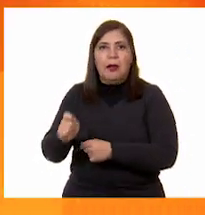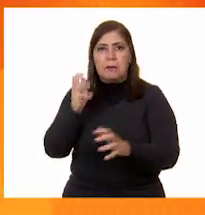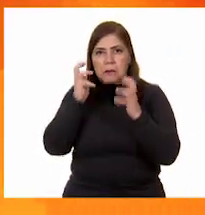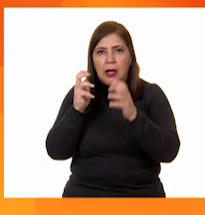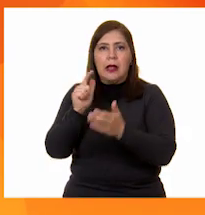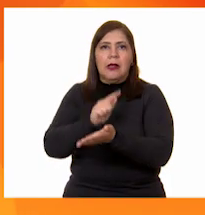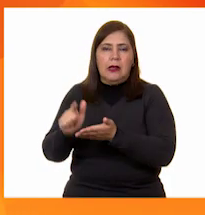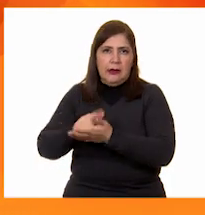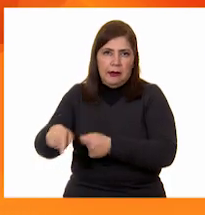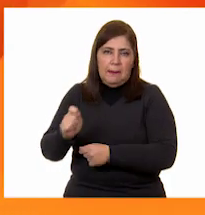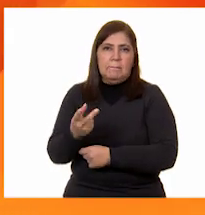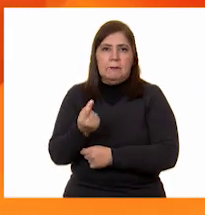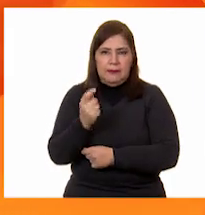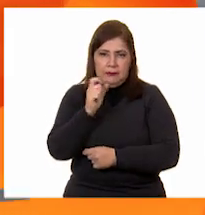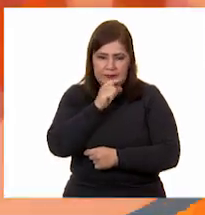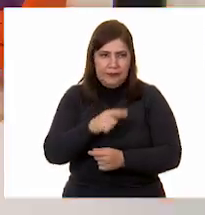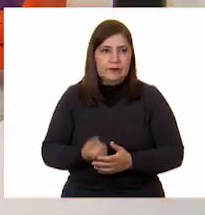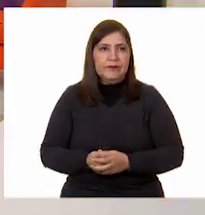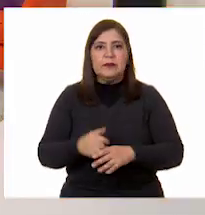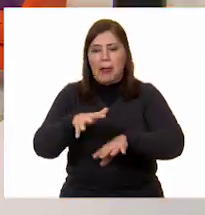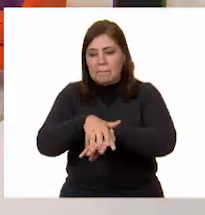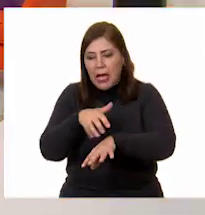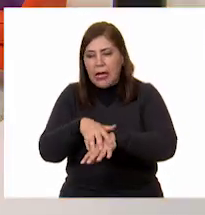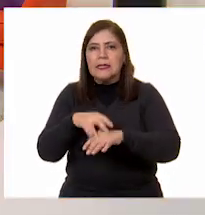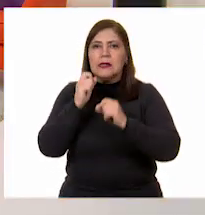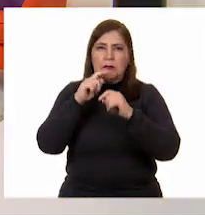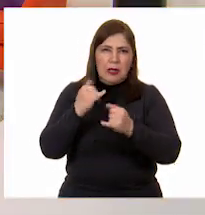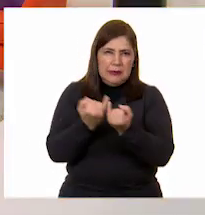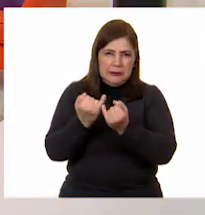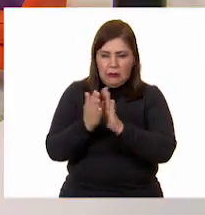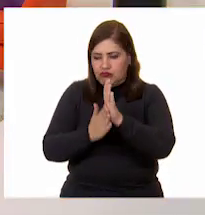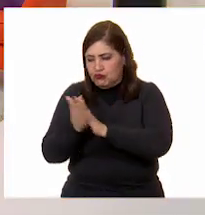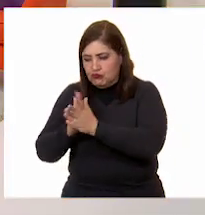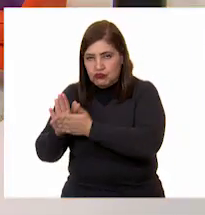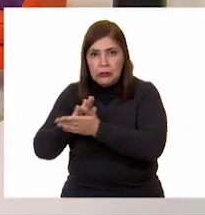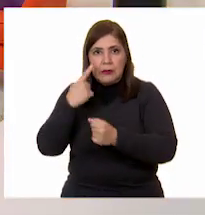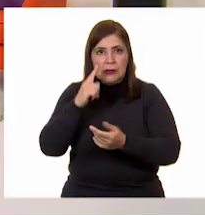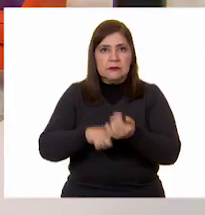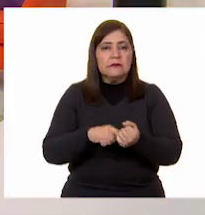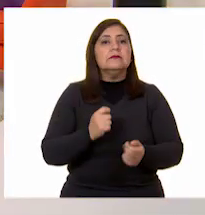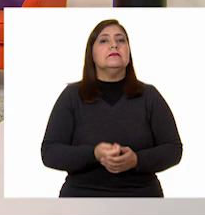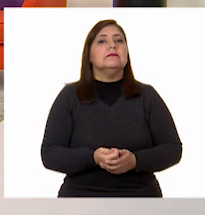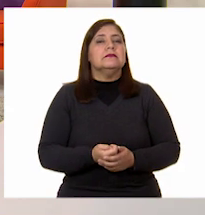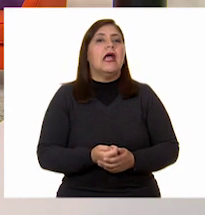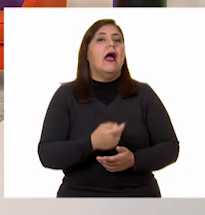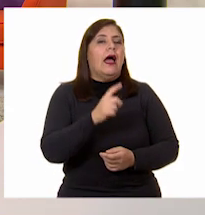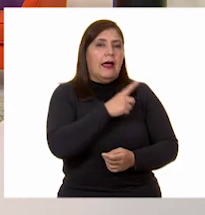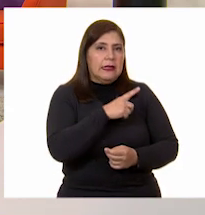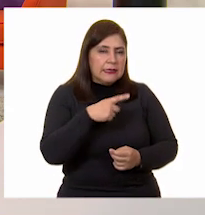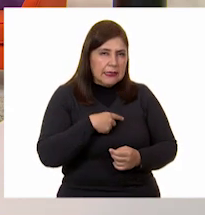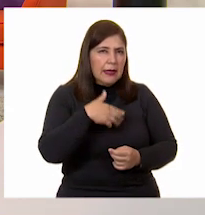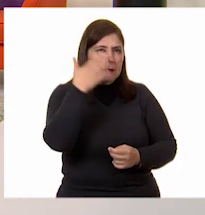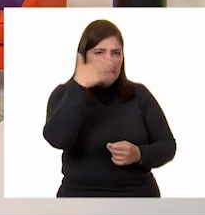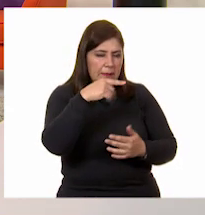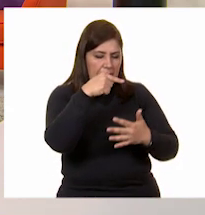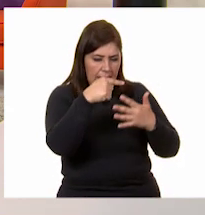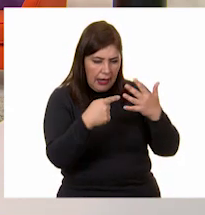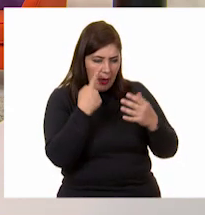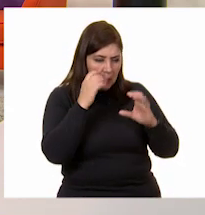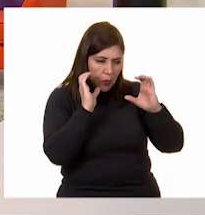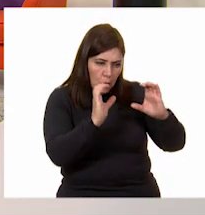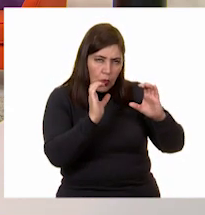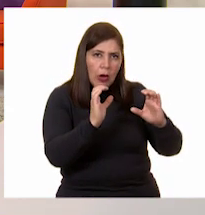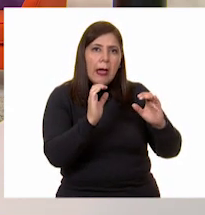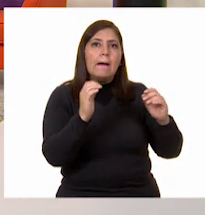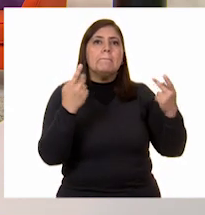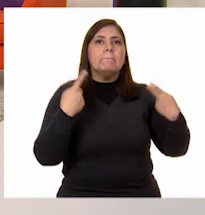sus patas y cara. Como lo decíamos, los cuidados que se deben priorizar cuando se trata de personas con discapacidad